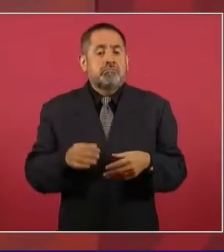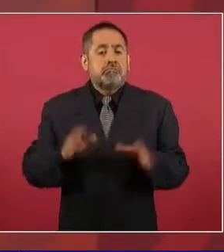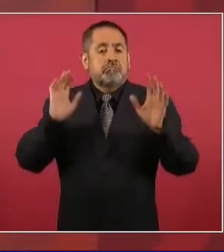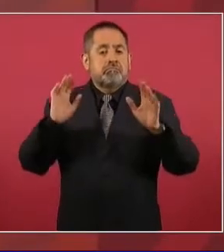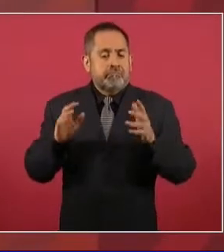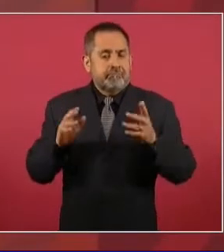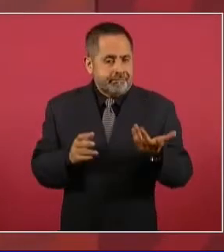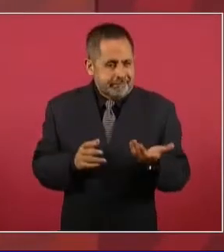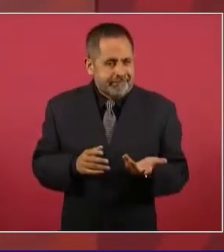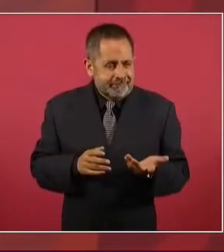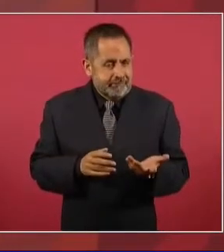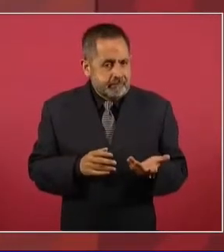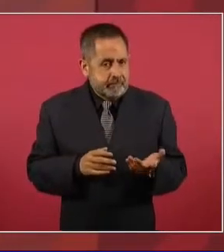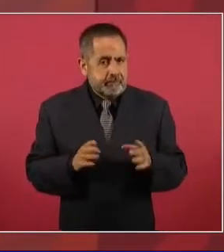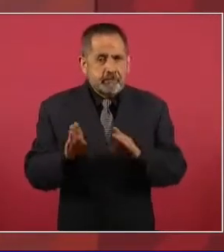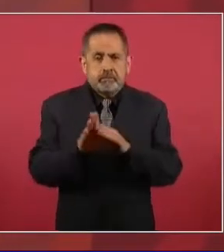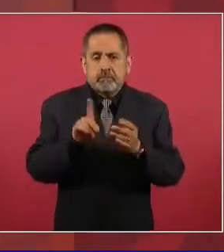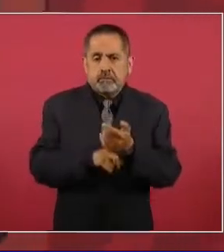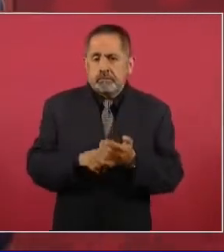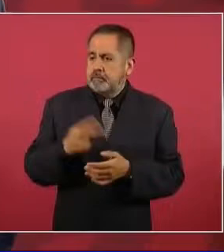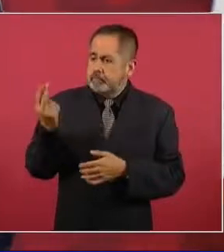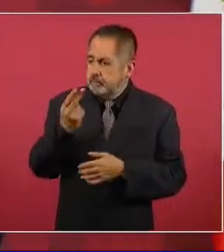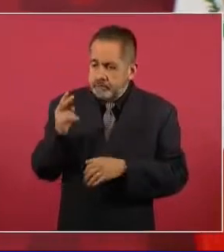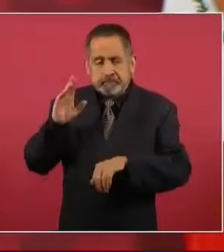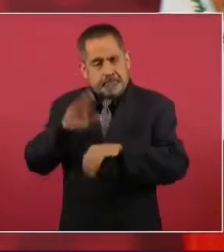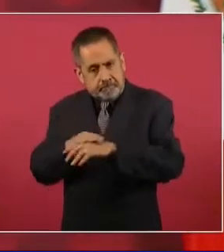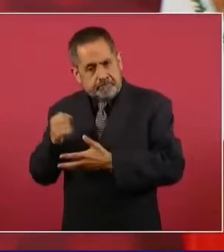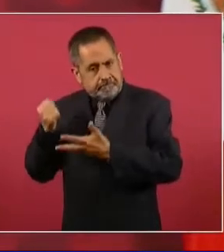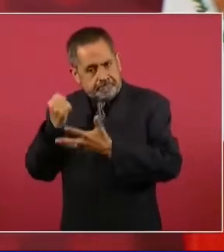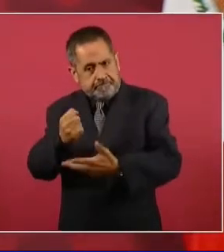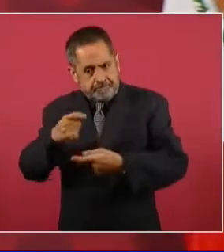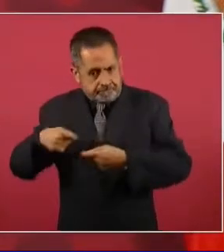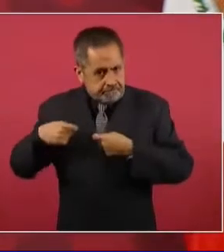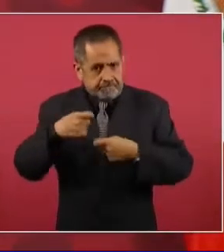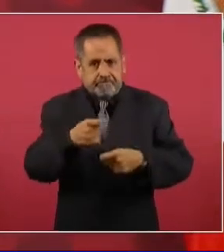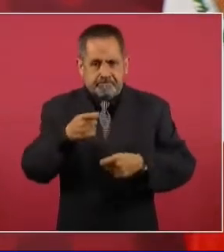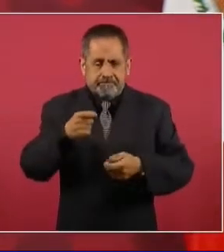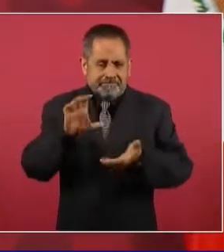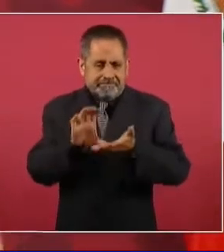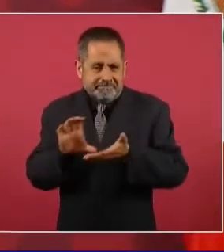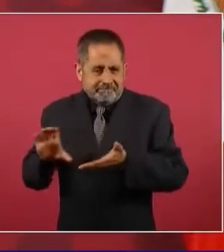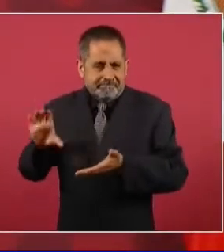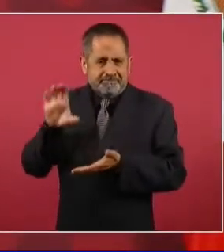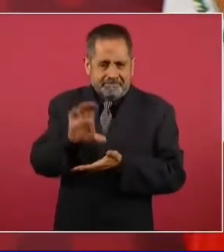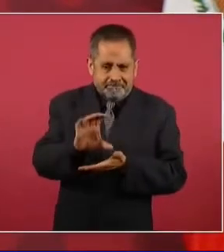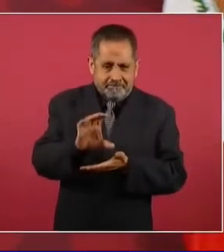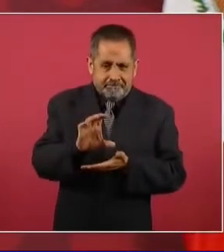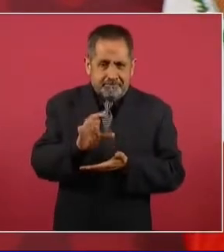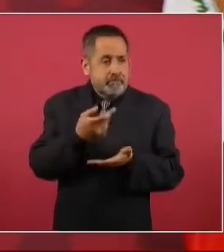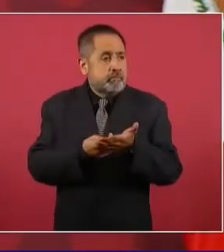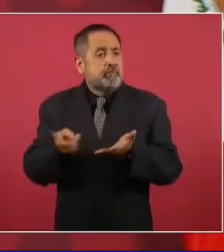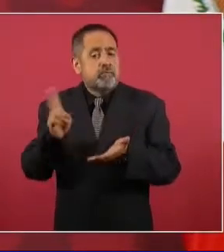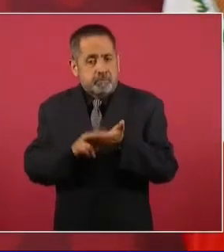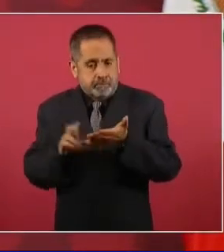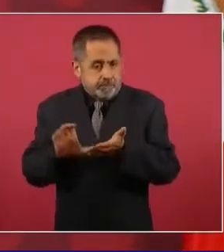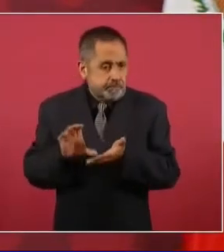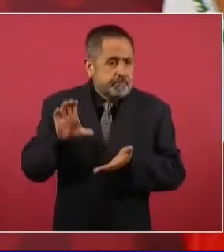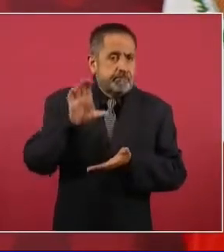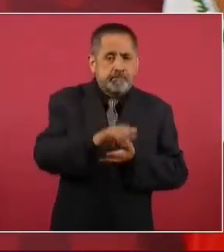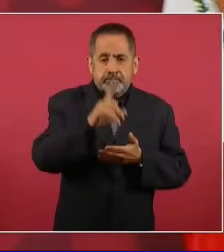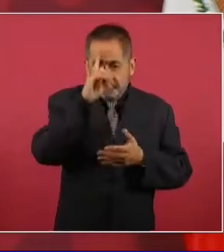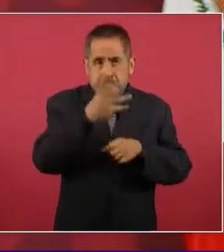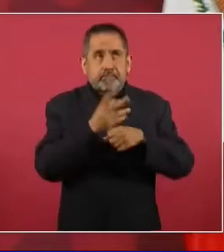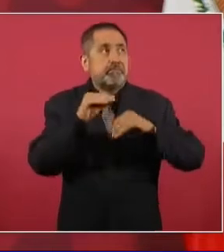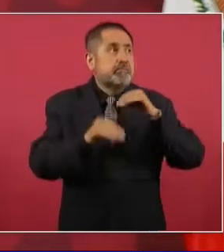se obtenía, pero se necesitaba otra cantidad similar para el equipamiento y